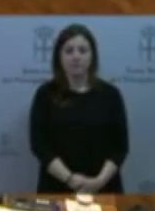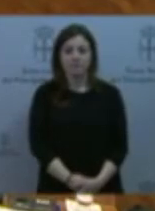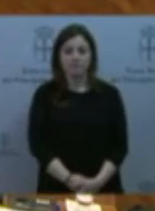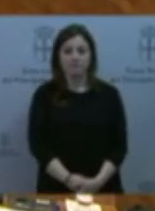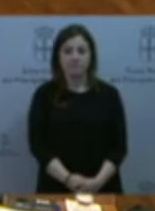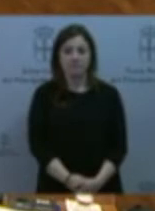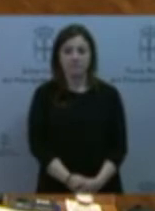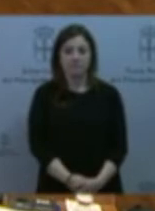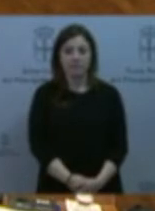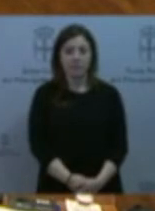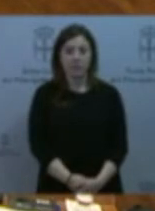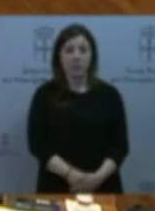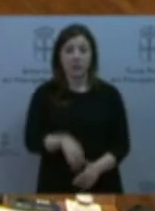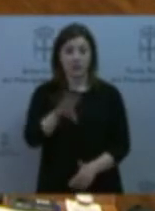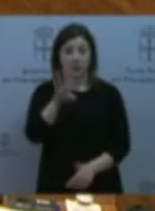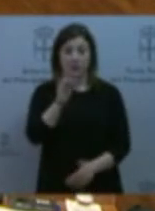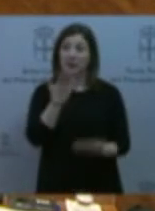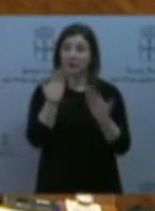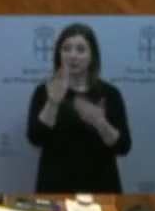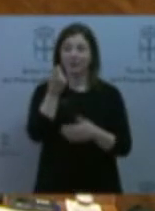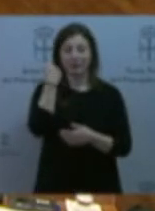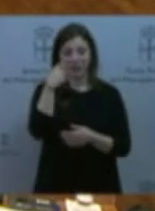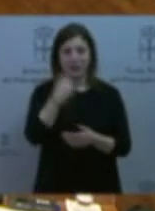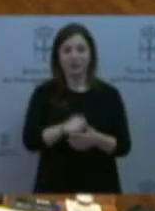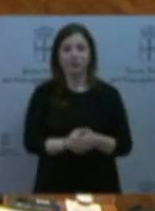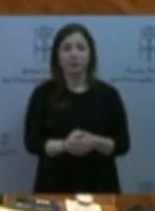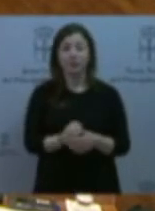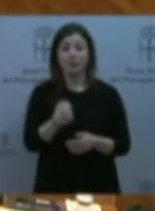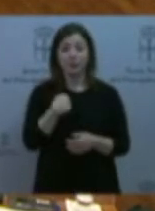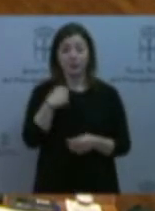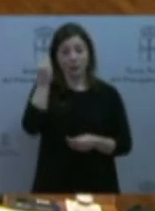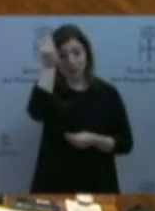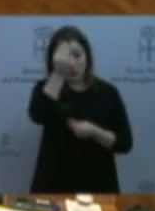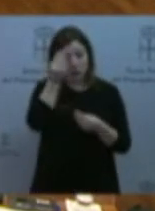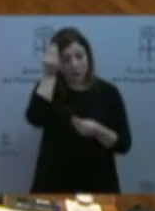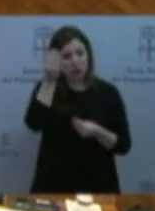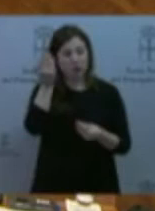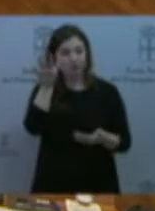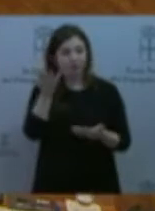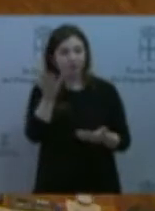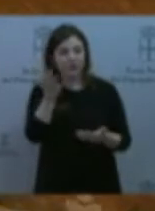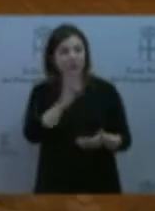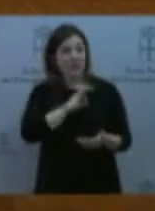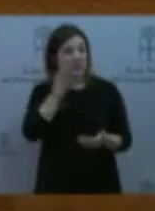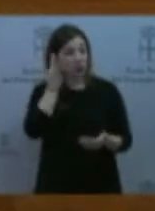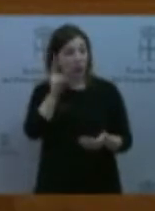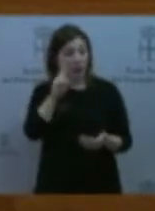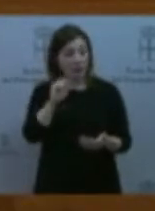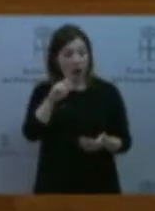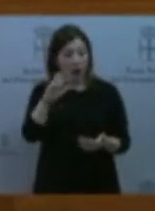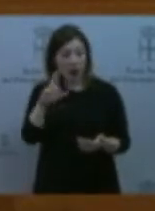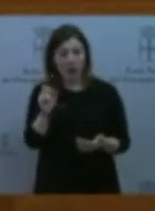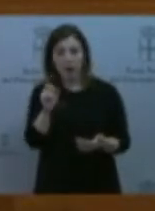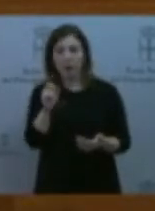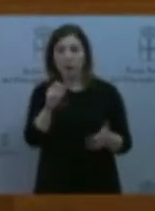señor presidente. Yo creo que lo que más nos separa, señora Valero, es que usted no habla de un monte productivo y yo sí. Para mí es